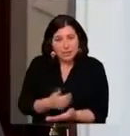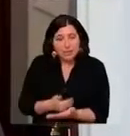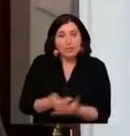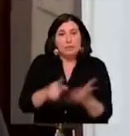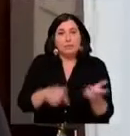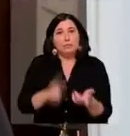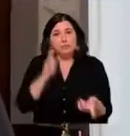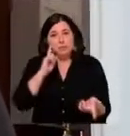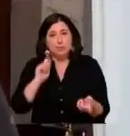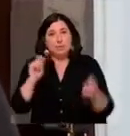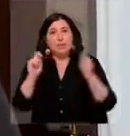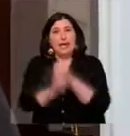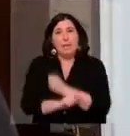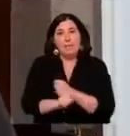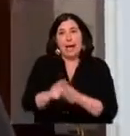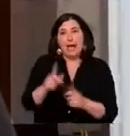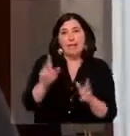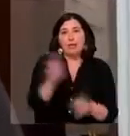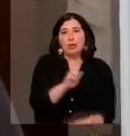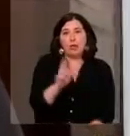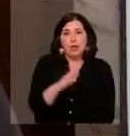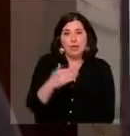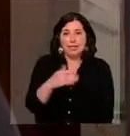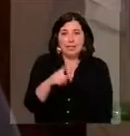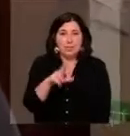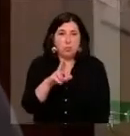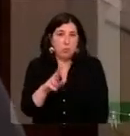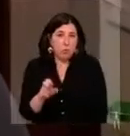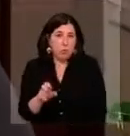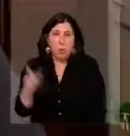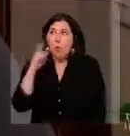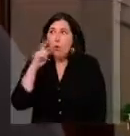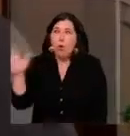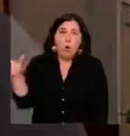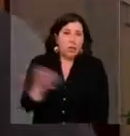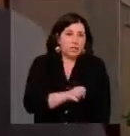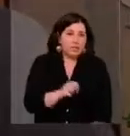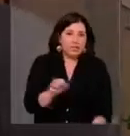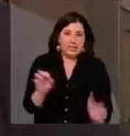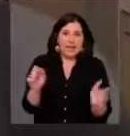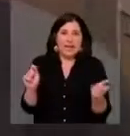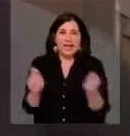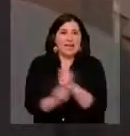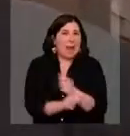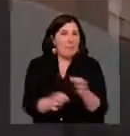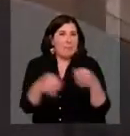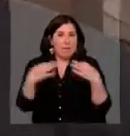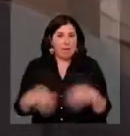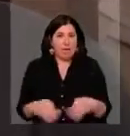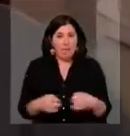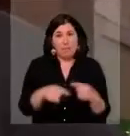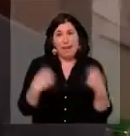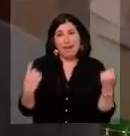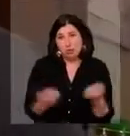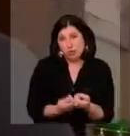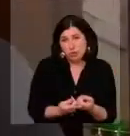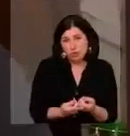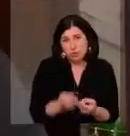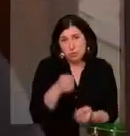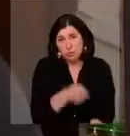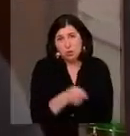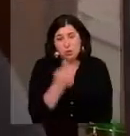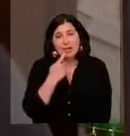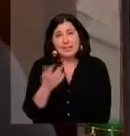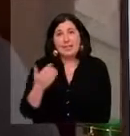y transformarlos en blue lo reciban en el sistema bancario argentino el tipo de cambio oficial entonces es una desventaja que los argentinos deben de